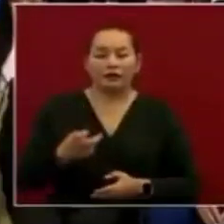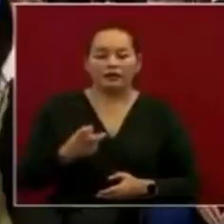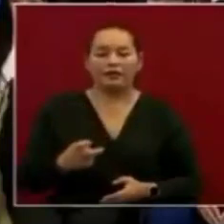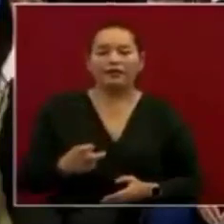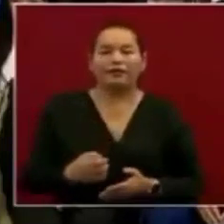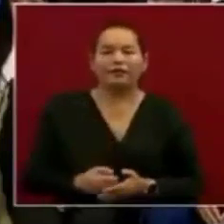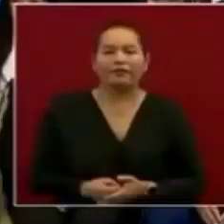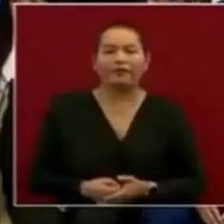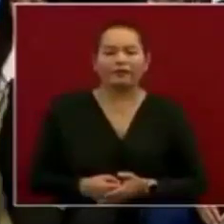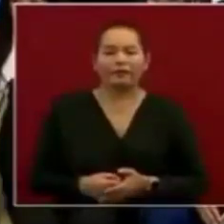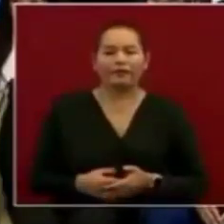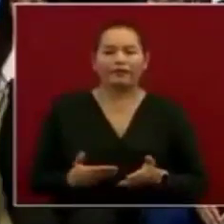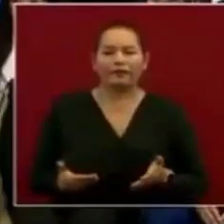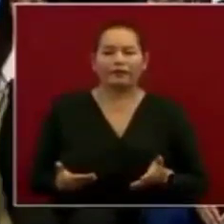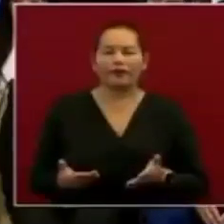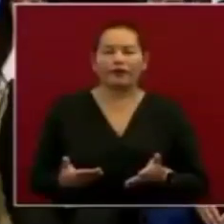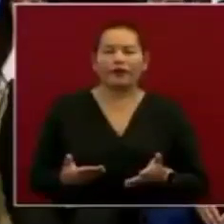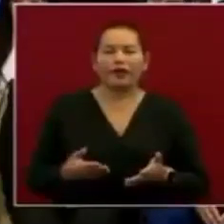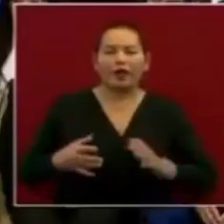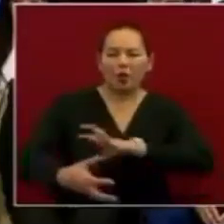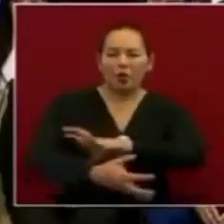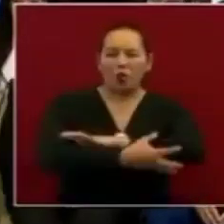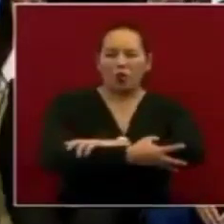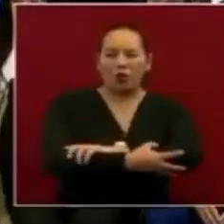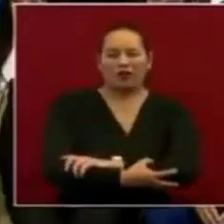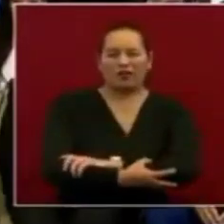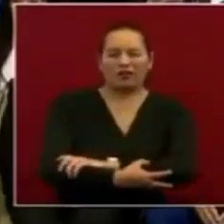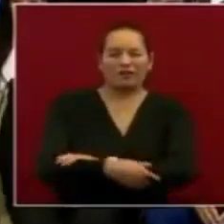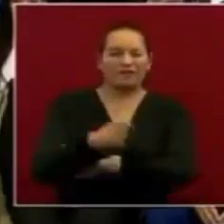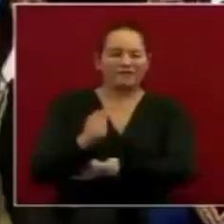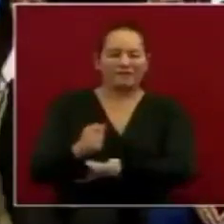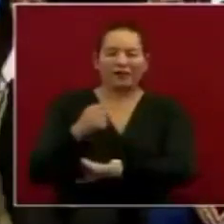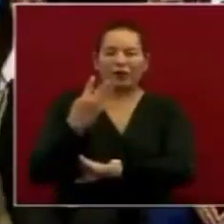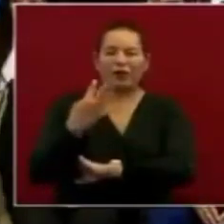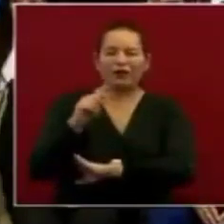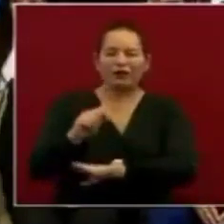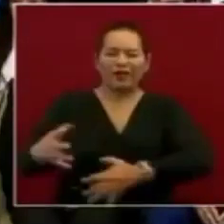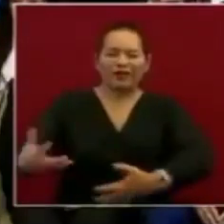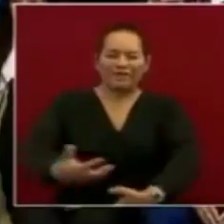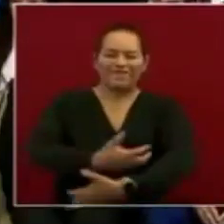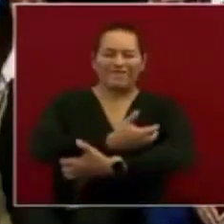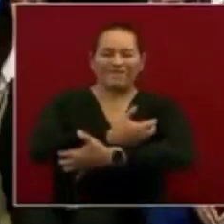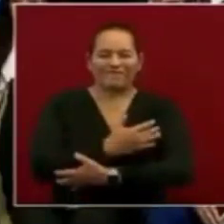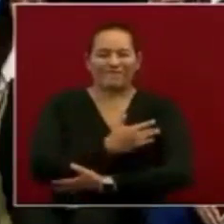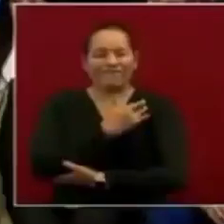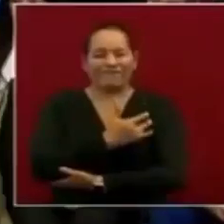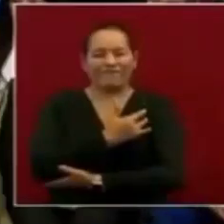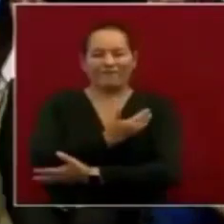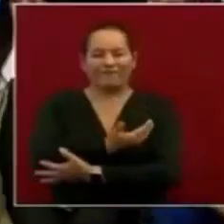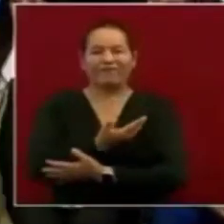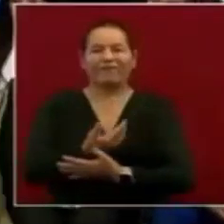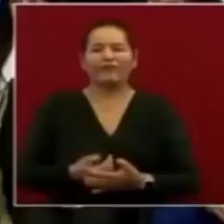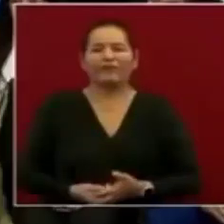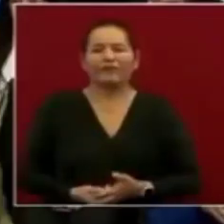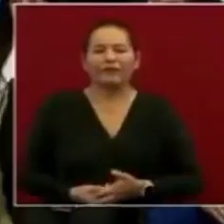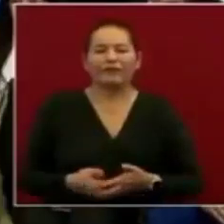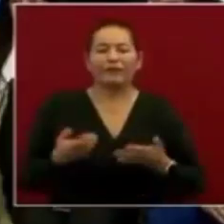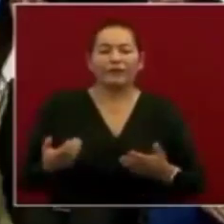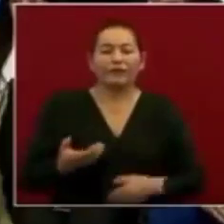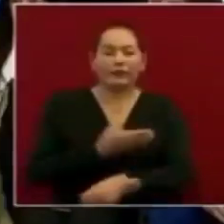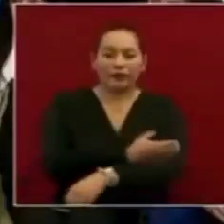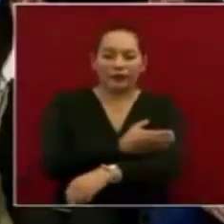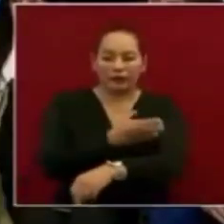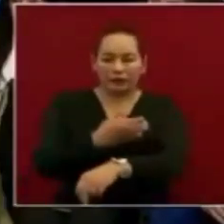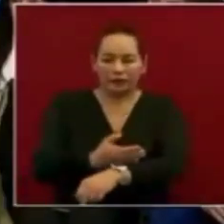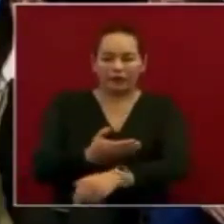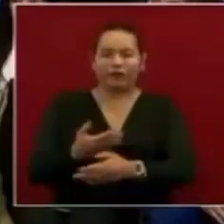sentimientos de la Cuarta Transformación y los hace suyos. Han acompañado las